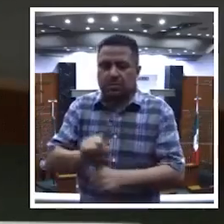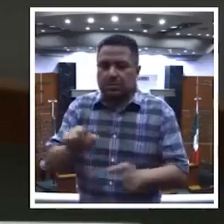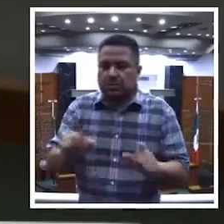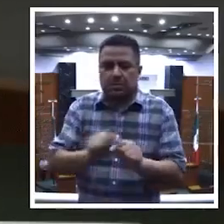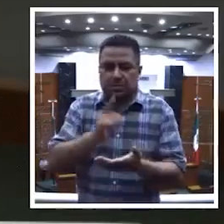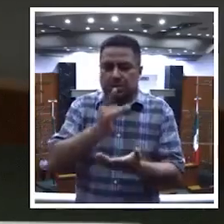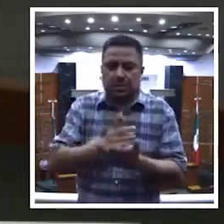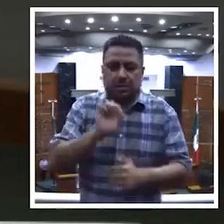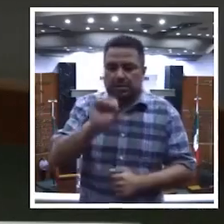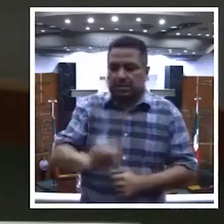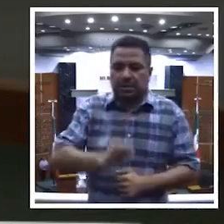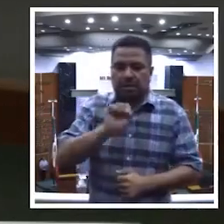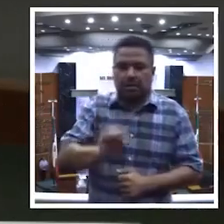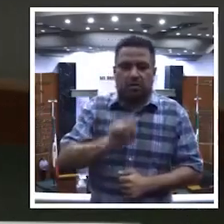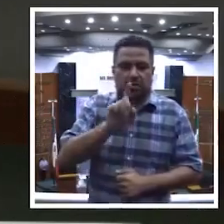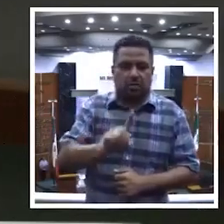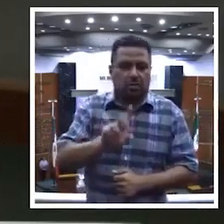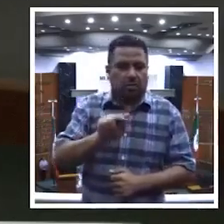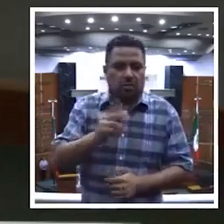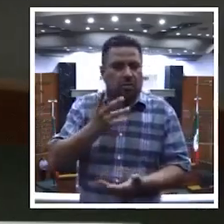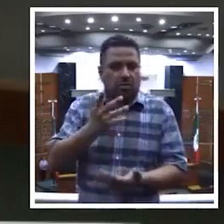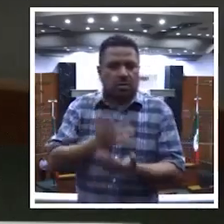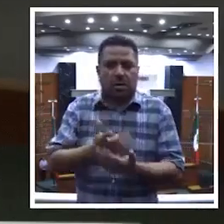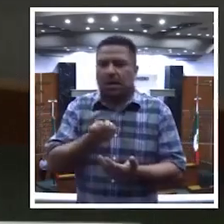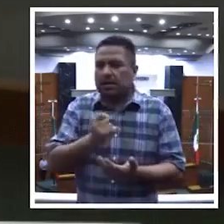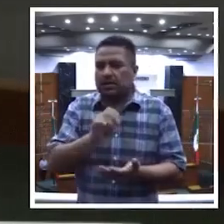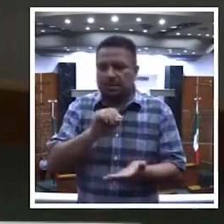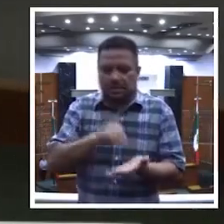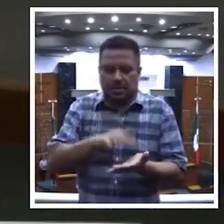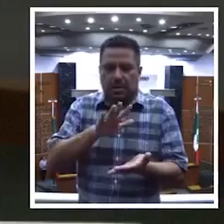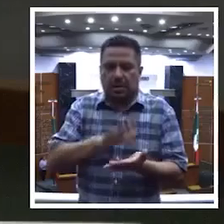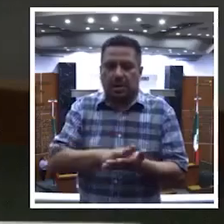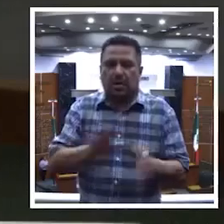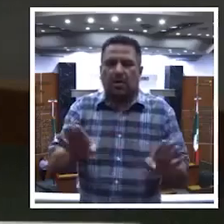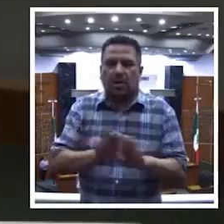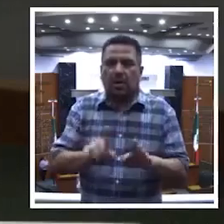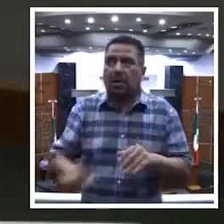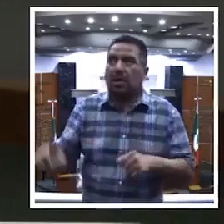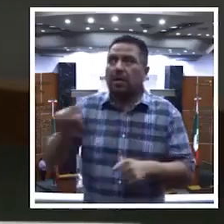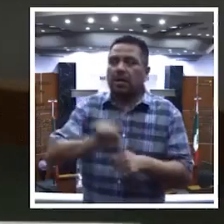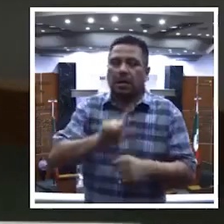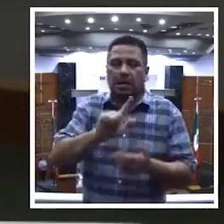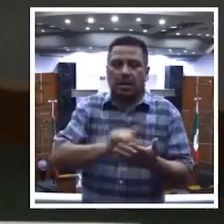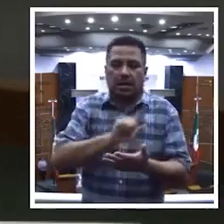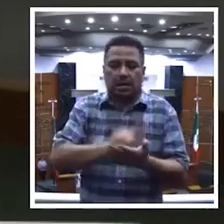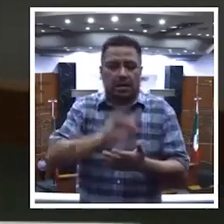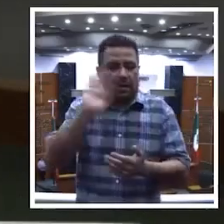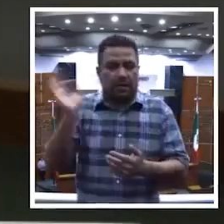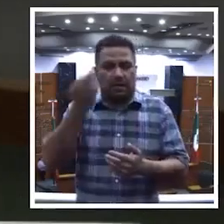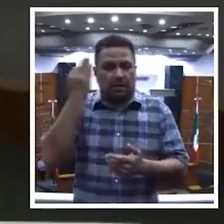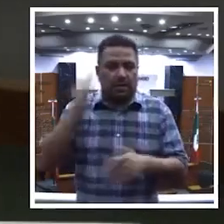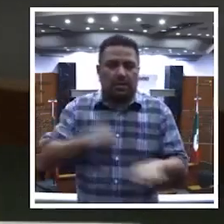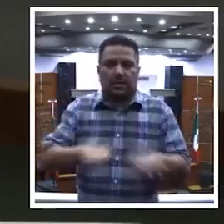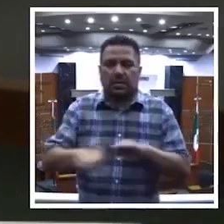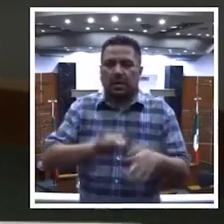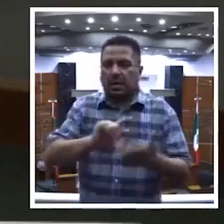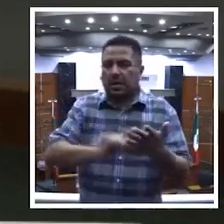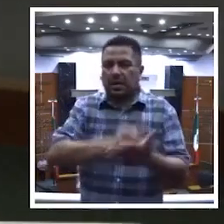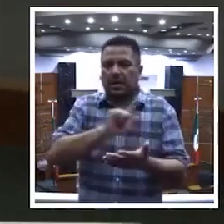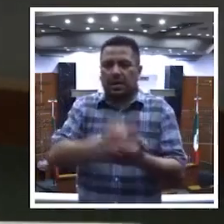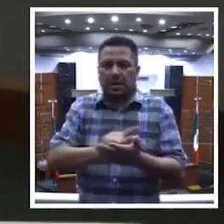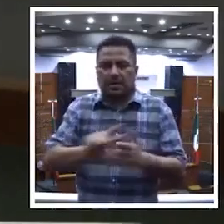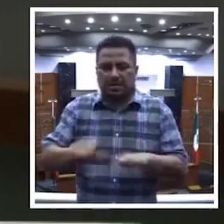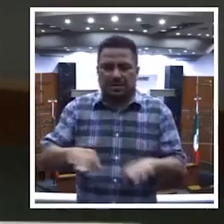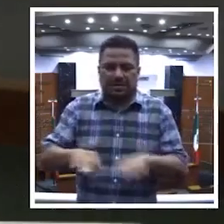los sábados y domingos, así como los establecidos como inhábiles en la Ley Federal del Trabajo y la Ley del Trabajo de los